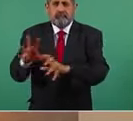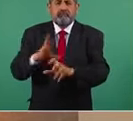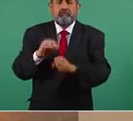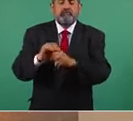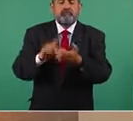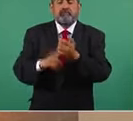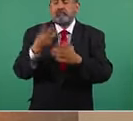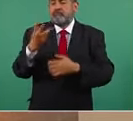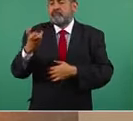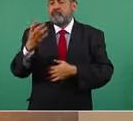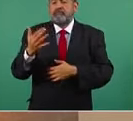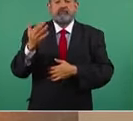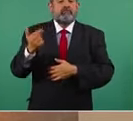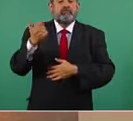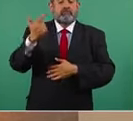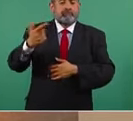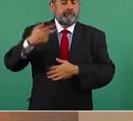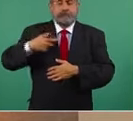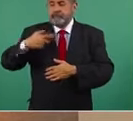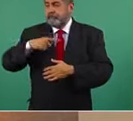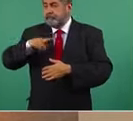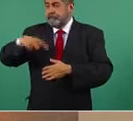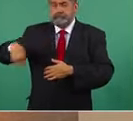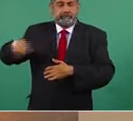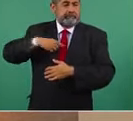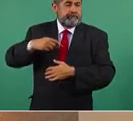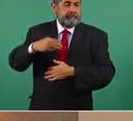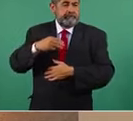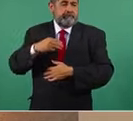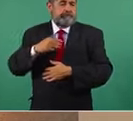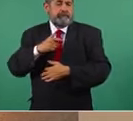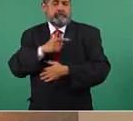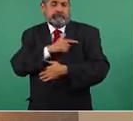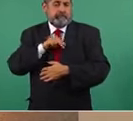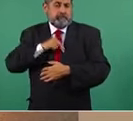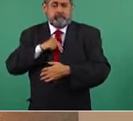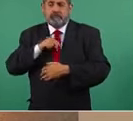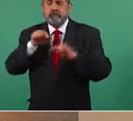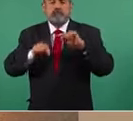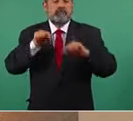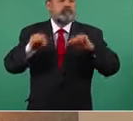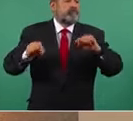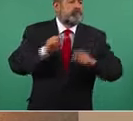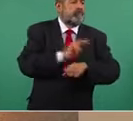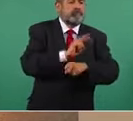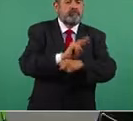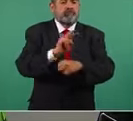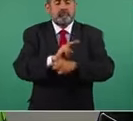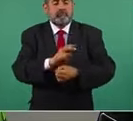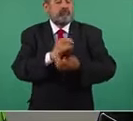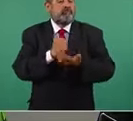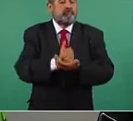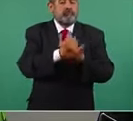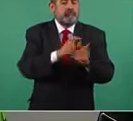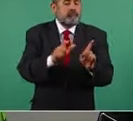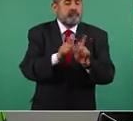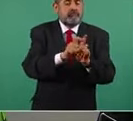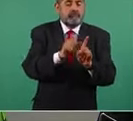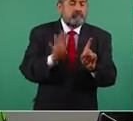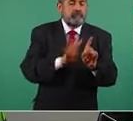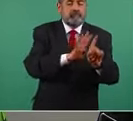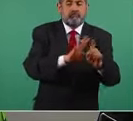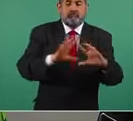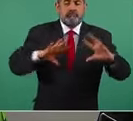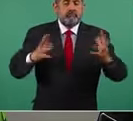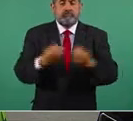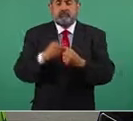de 357 elementos de la Guardia Nacional desplegados en este tipo de servicios en 22